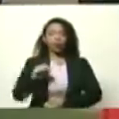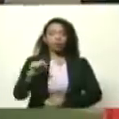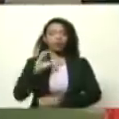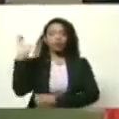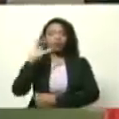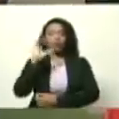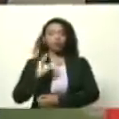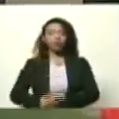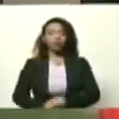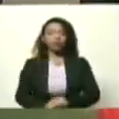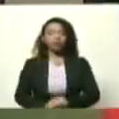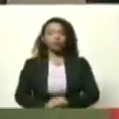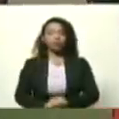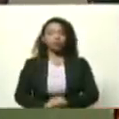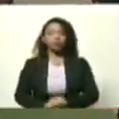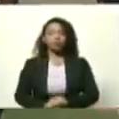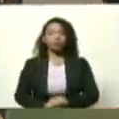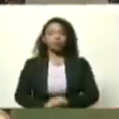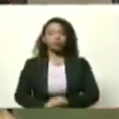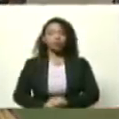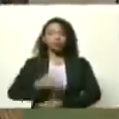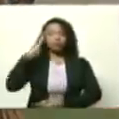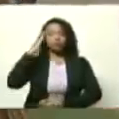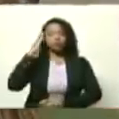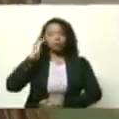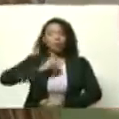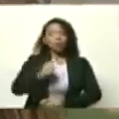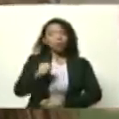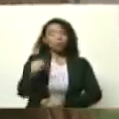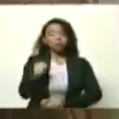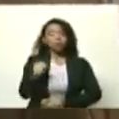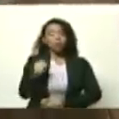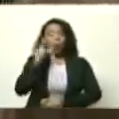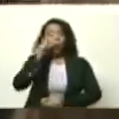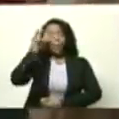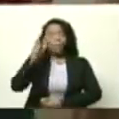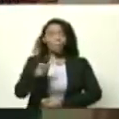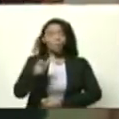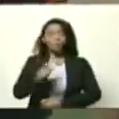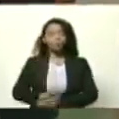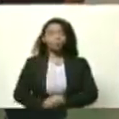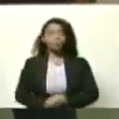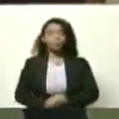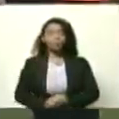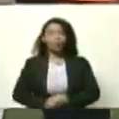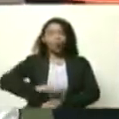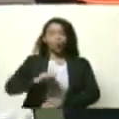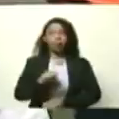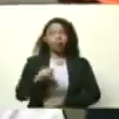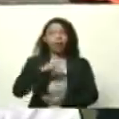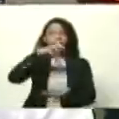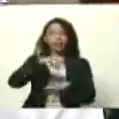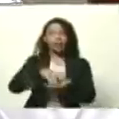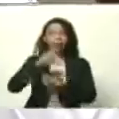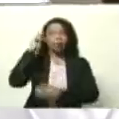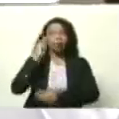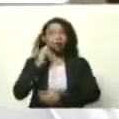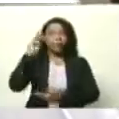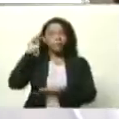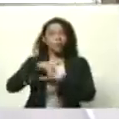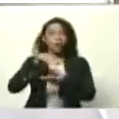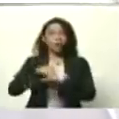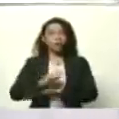Caracas. Oficial agregado Leonardo Celestino Velázquez Villarroel, de la Policía del Estado Bolivariano de